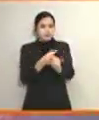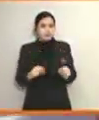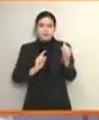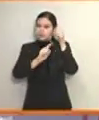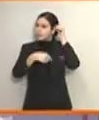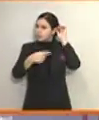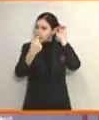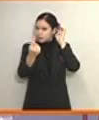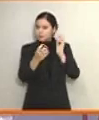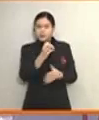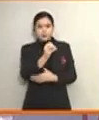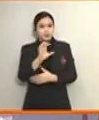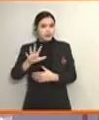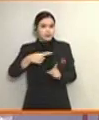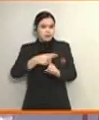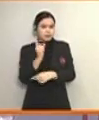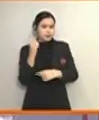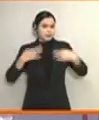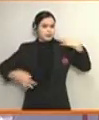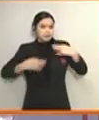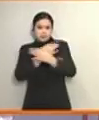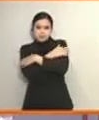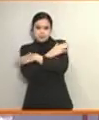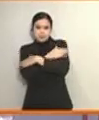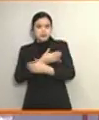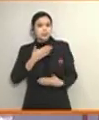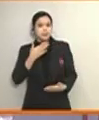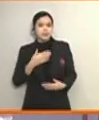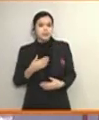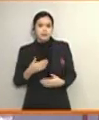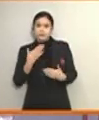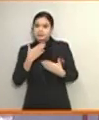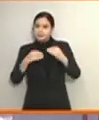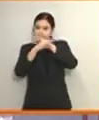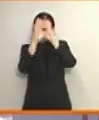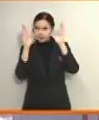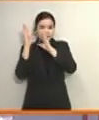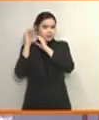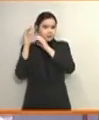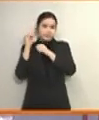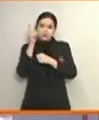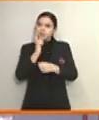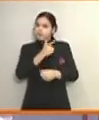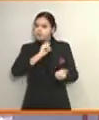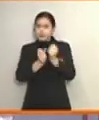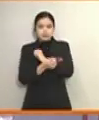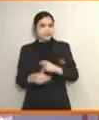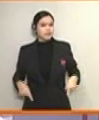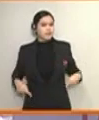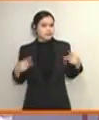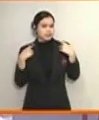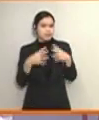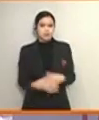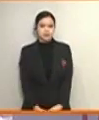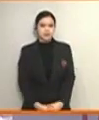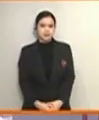para más uno es 05 más 1. Muchas felicidades, les deseo una feliz mañana. Llenos de esperanza, Loto te cambia la vida.